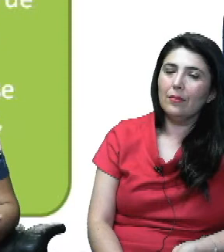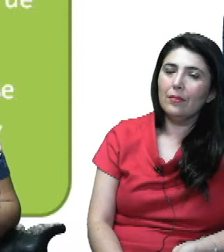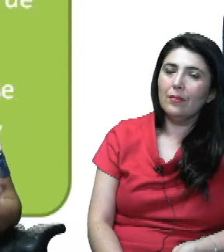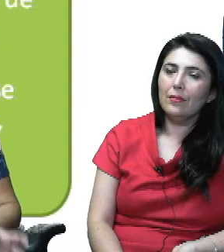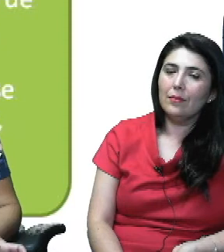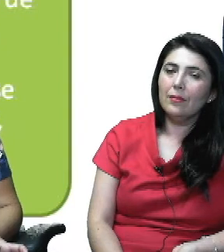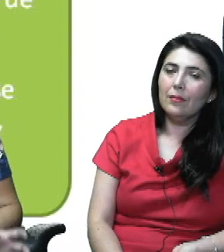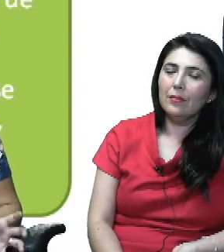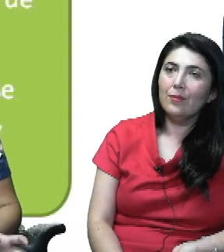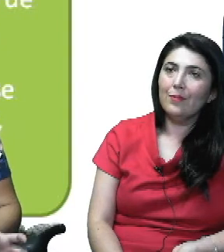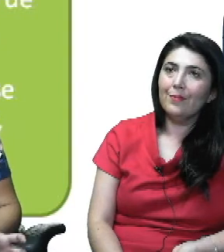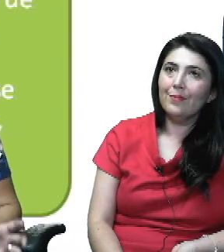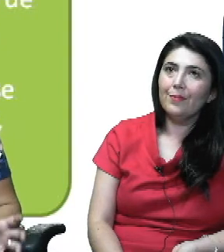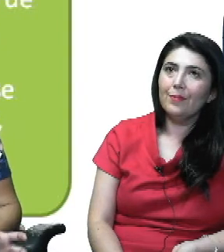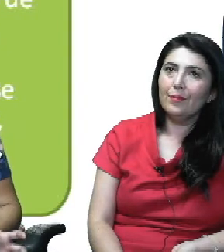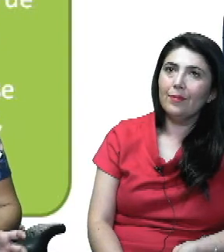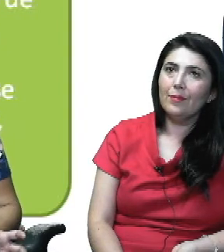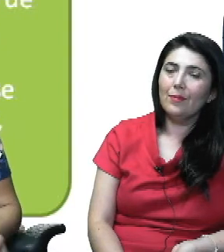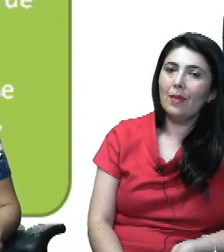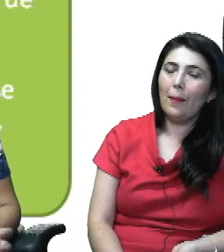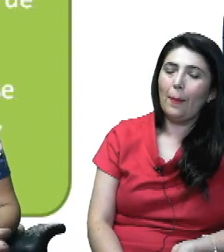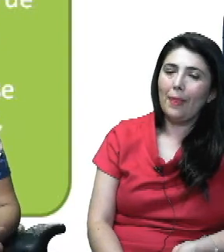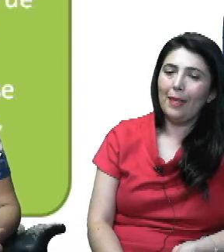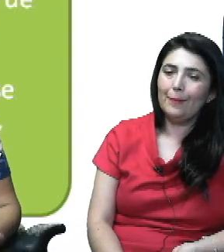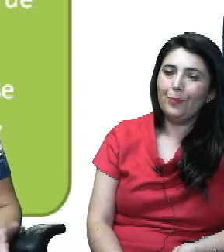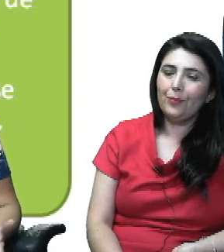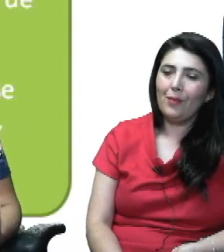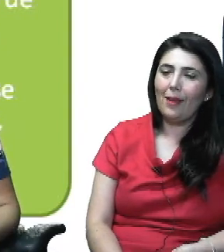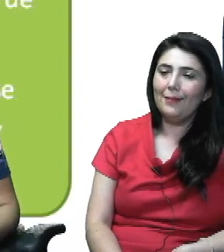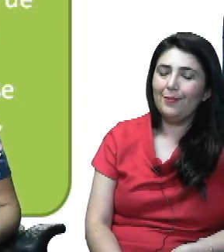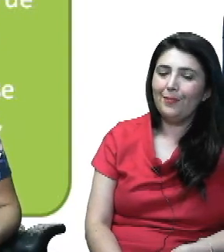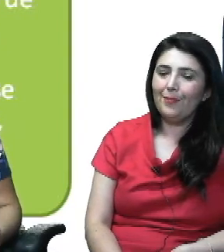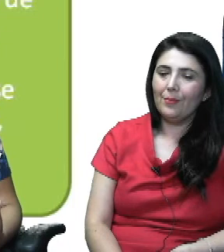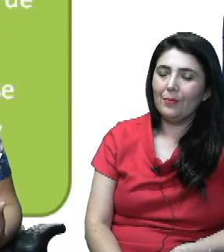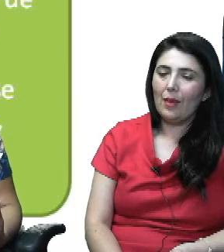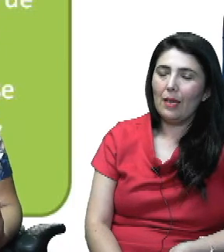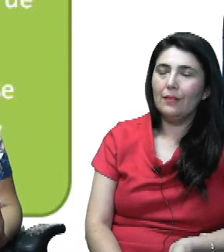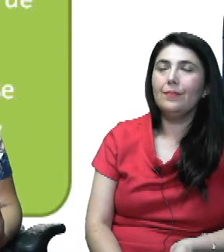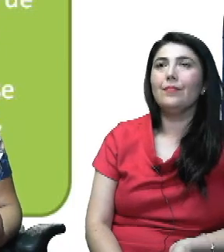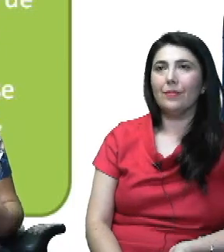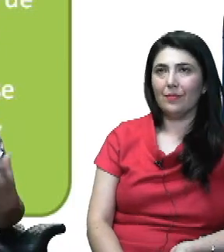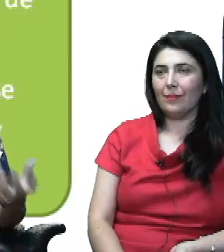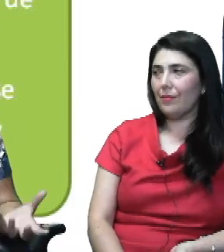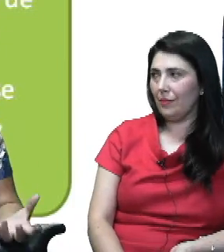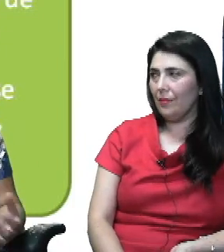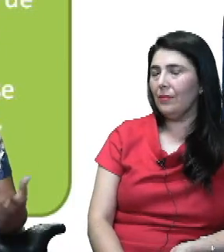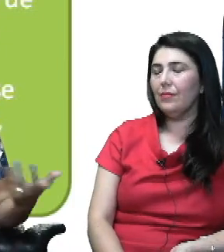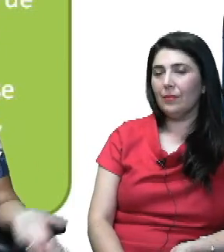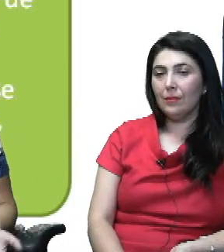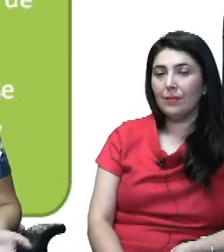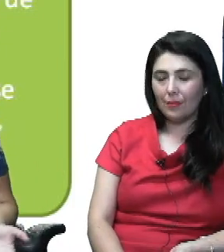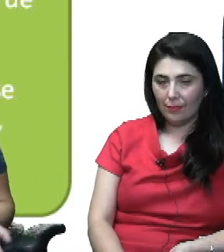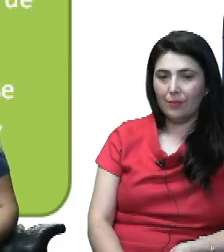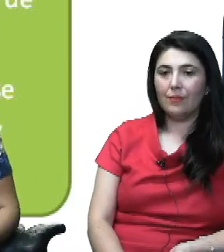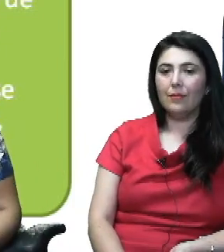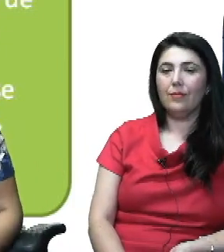se intervienen ciertos grupos de personas, ¿cierto?, en desmedro de otros que son más bien olvidados. Estoy hablando de grupos, también de